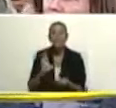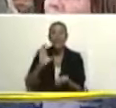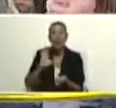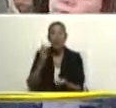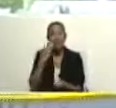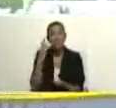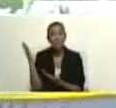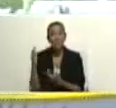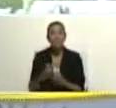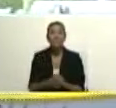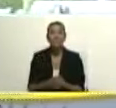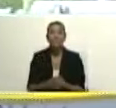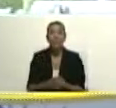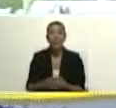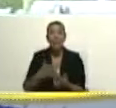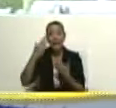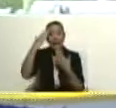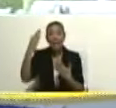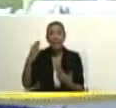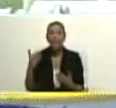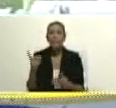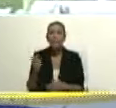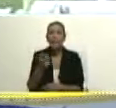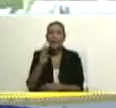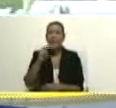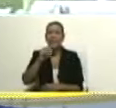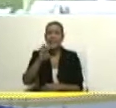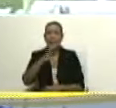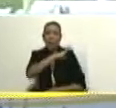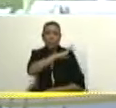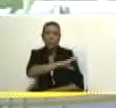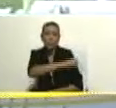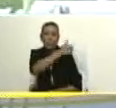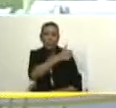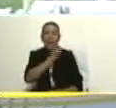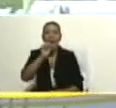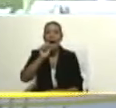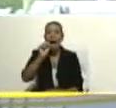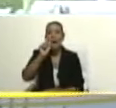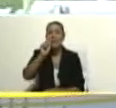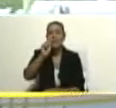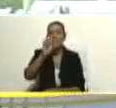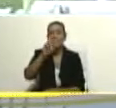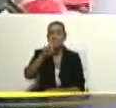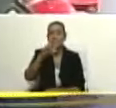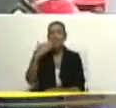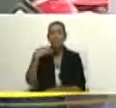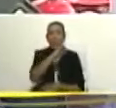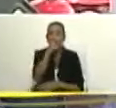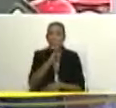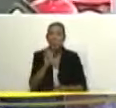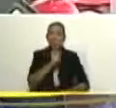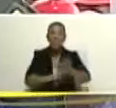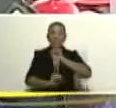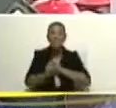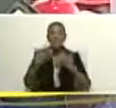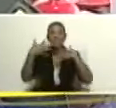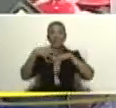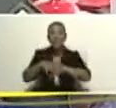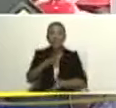capital, al general de división Agister Villamizar, comandante de la zona de defensa